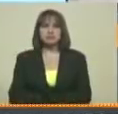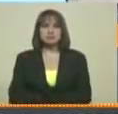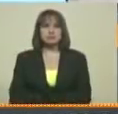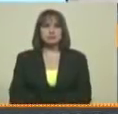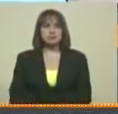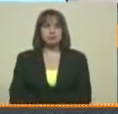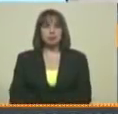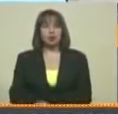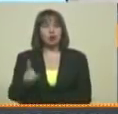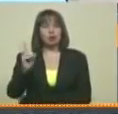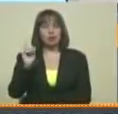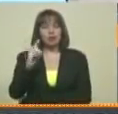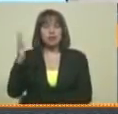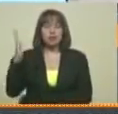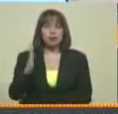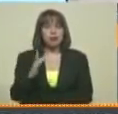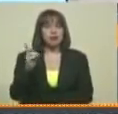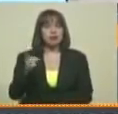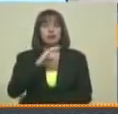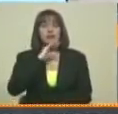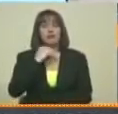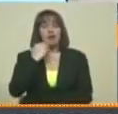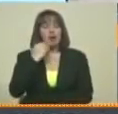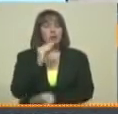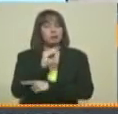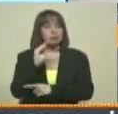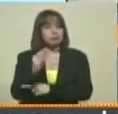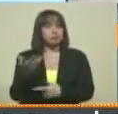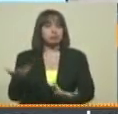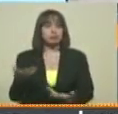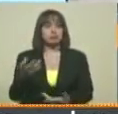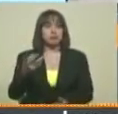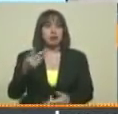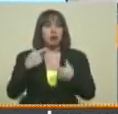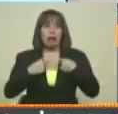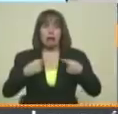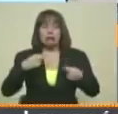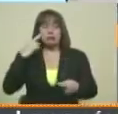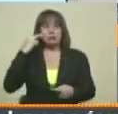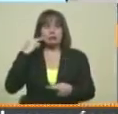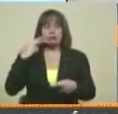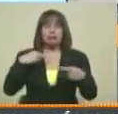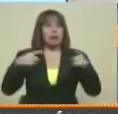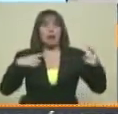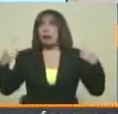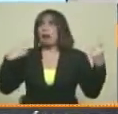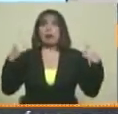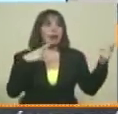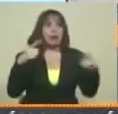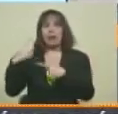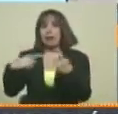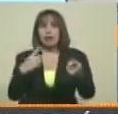No debió haber venido, ¿verdad? Pero es que Aristóbulo es hiperkinético, no para.